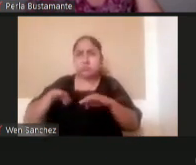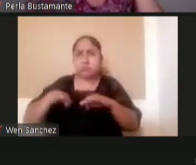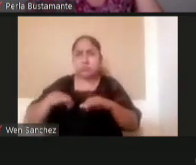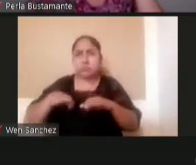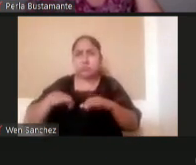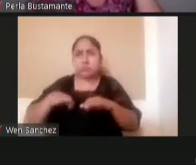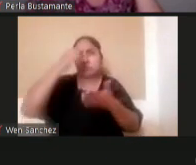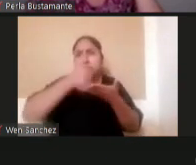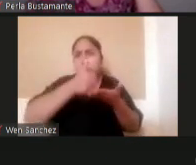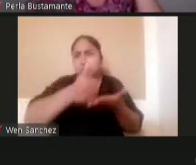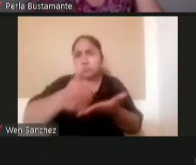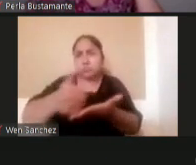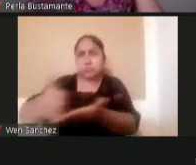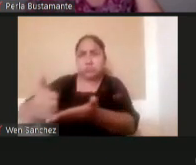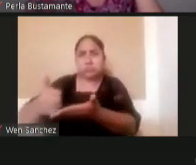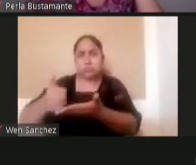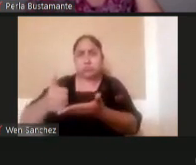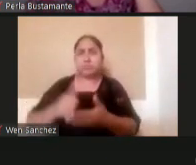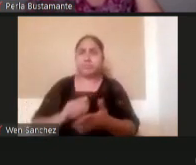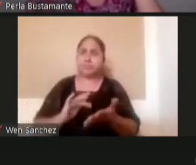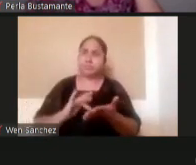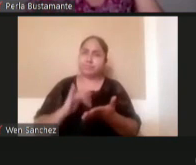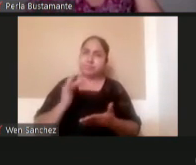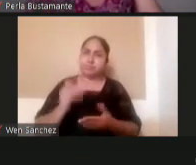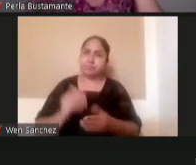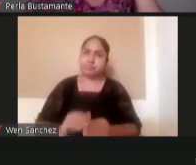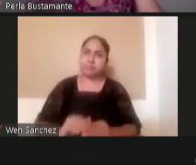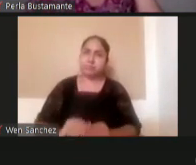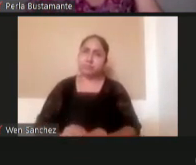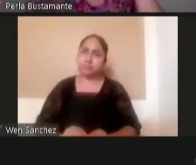ciudadanos juarenses. Es cuanto, señor presidente.